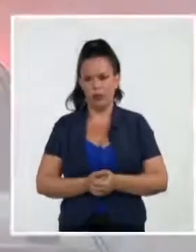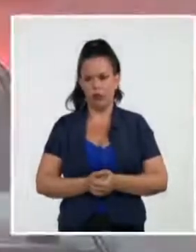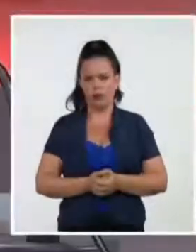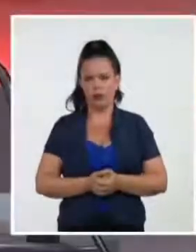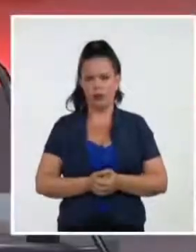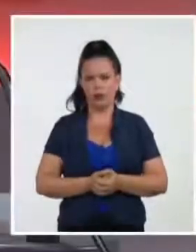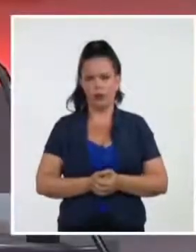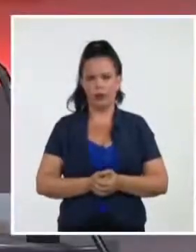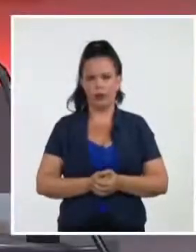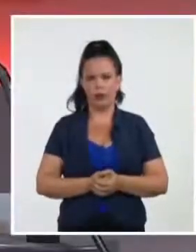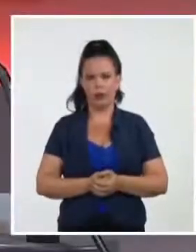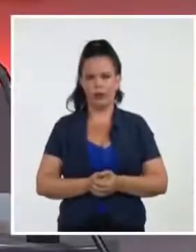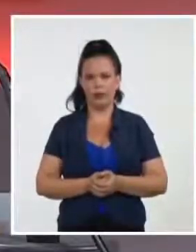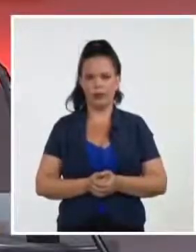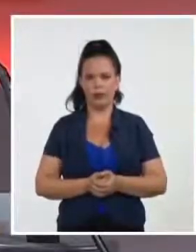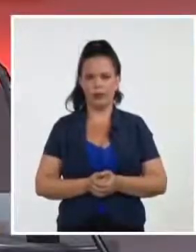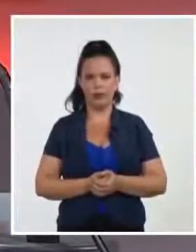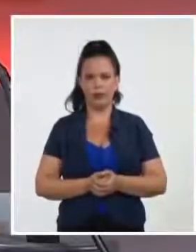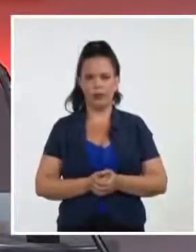entonces